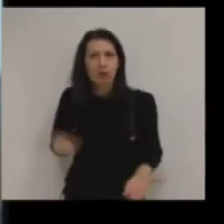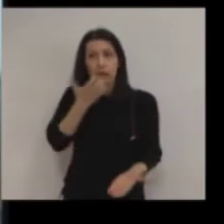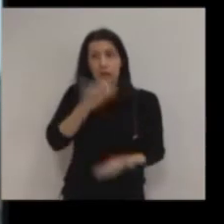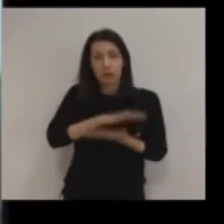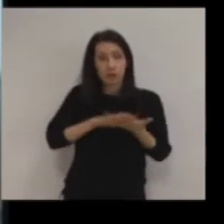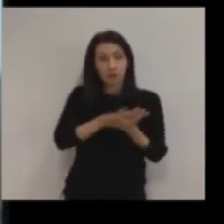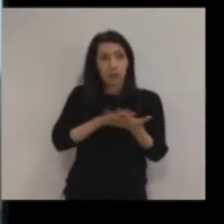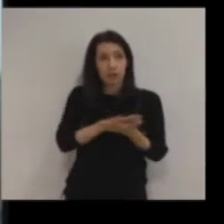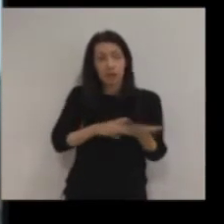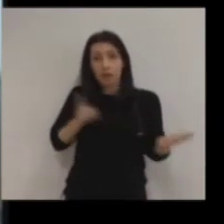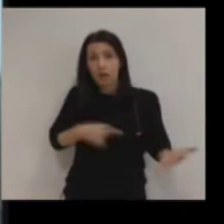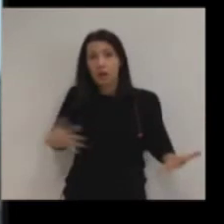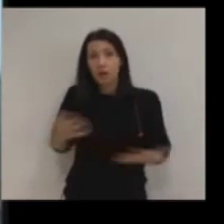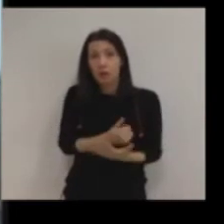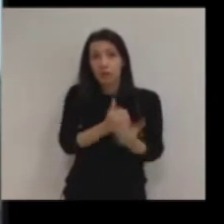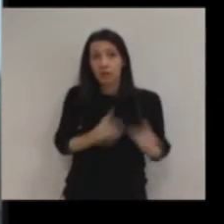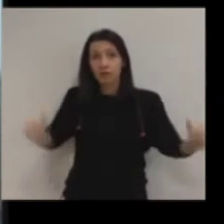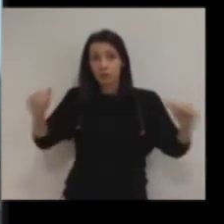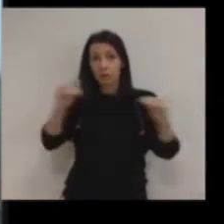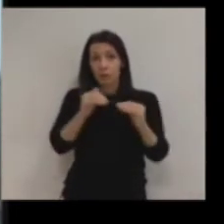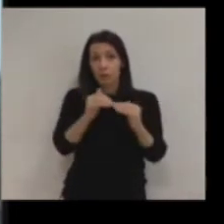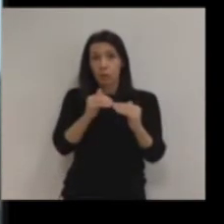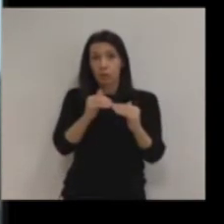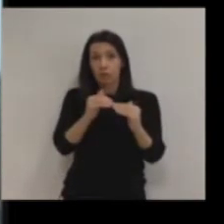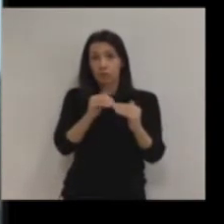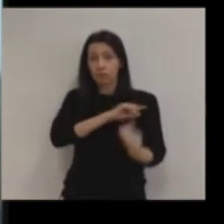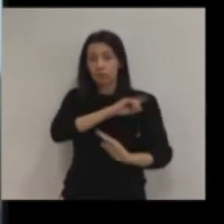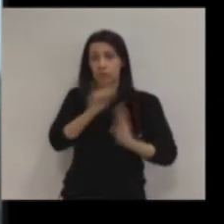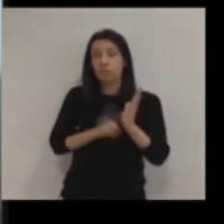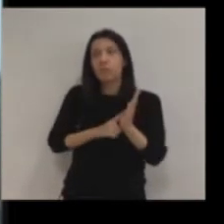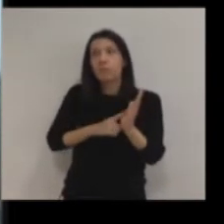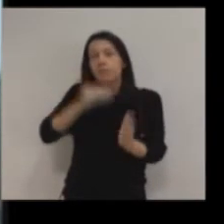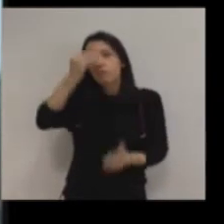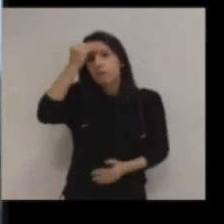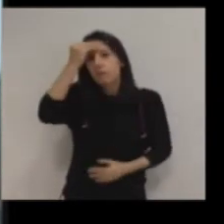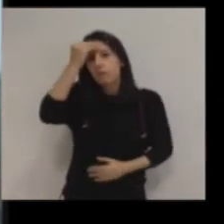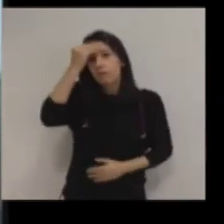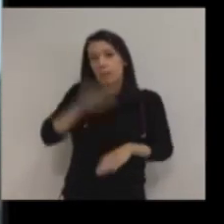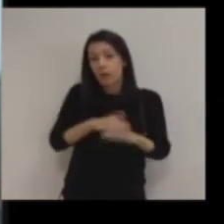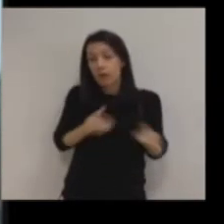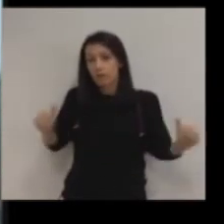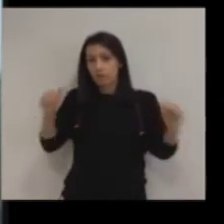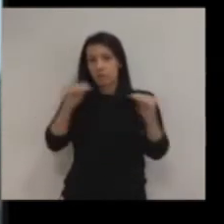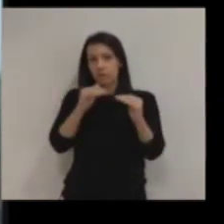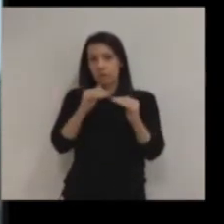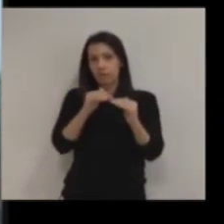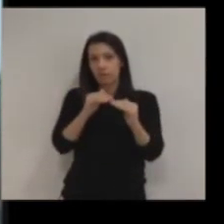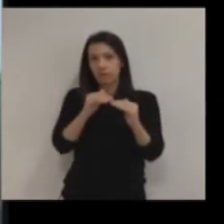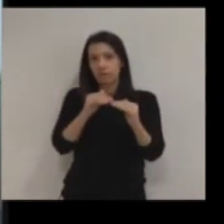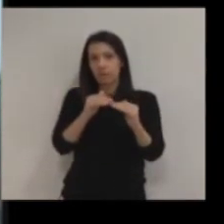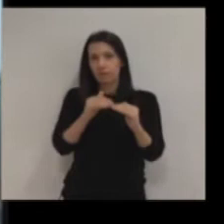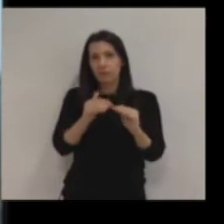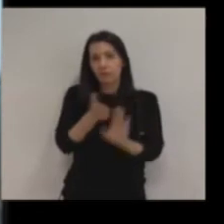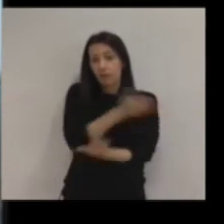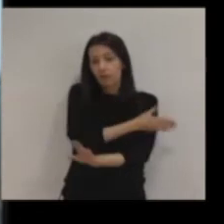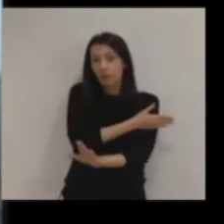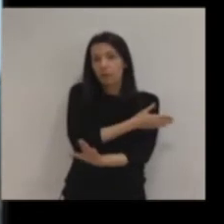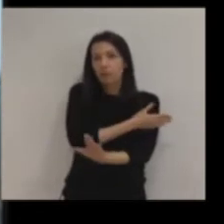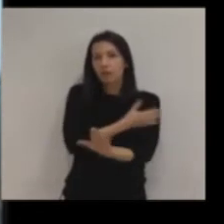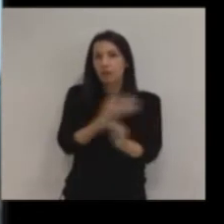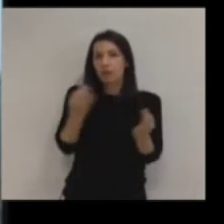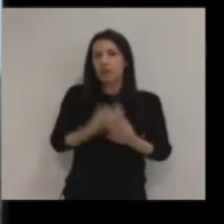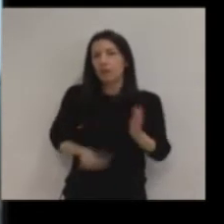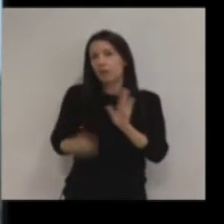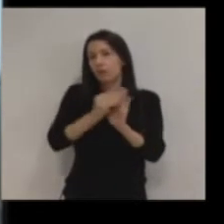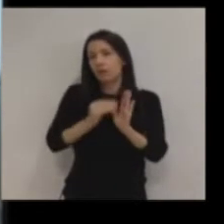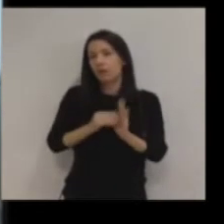todos somos iguales ante la ley, entiendo que para ser iguales ante la ley tenemos que incorporar aquellos